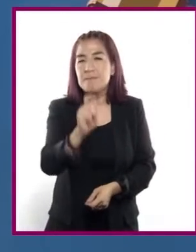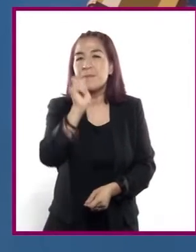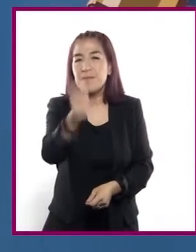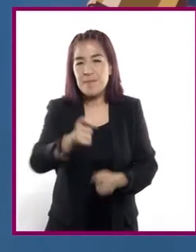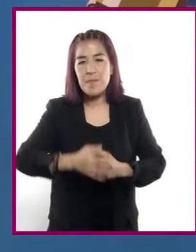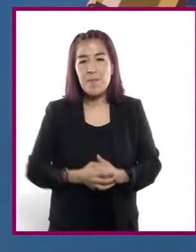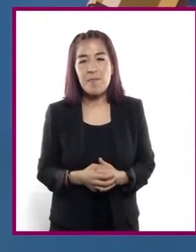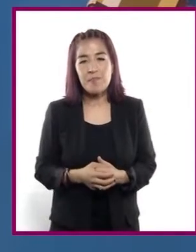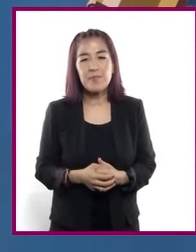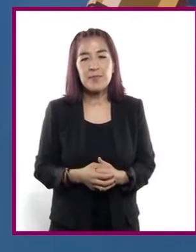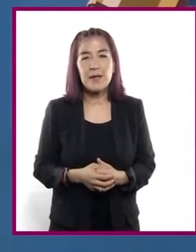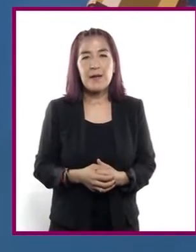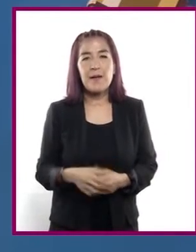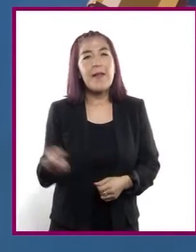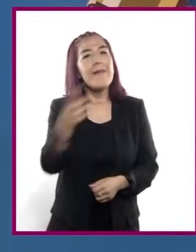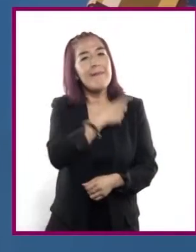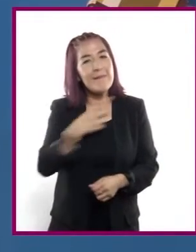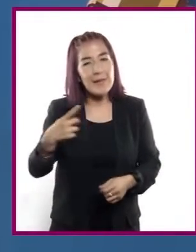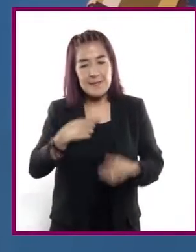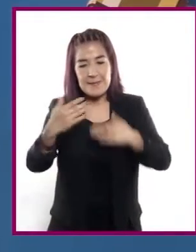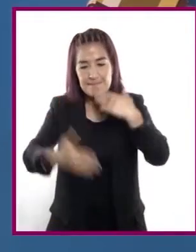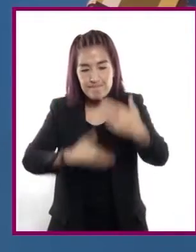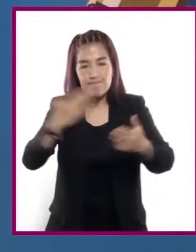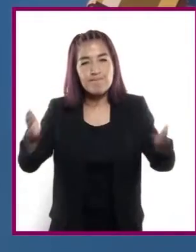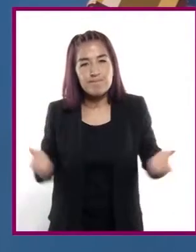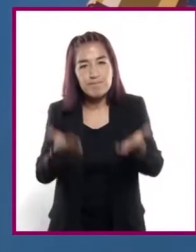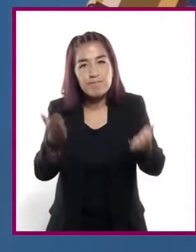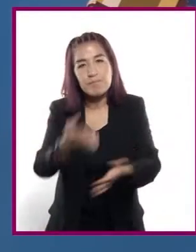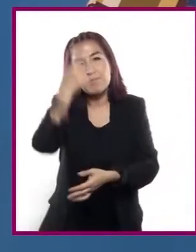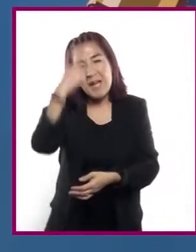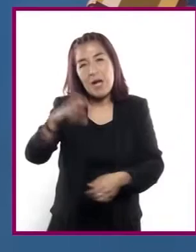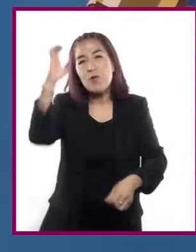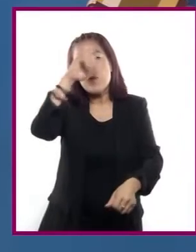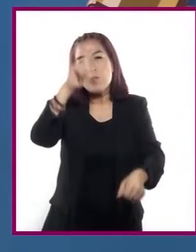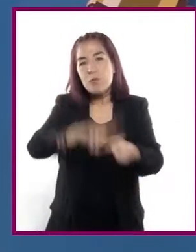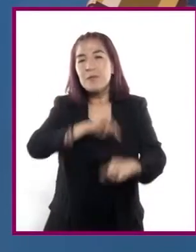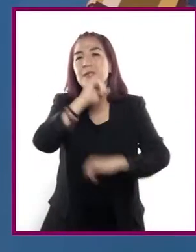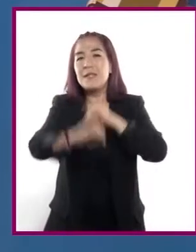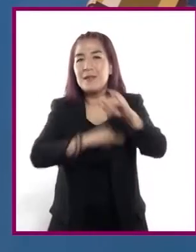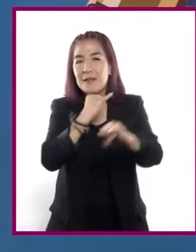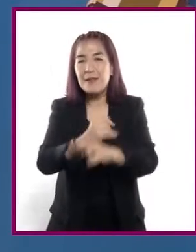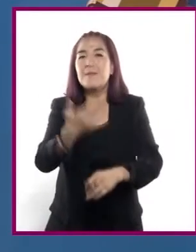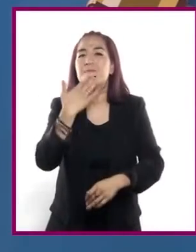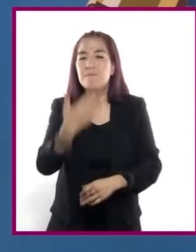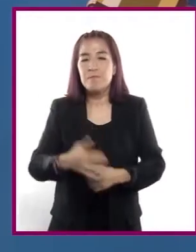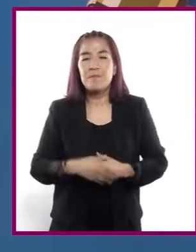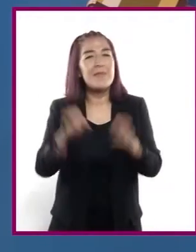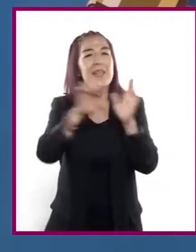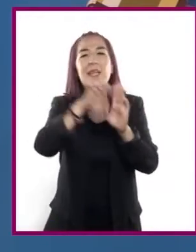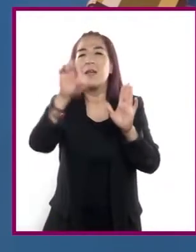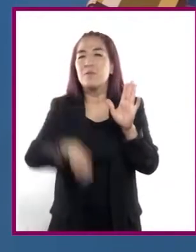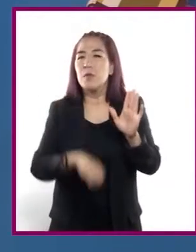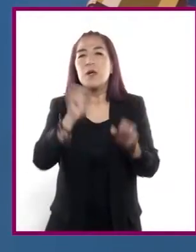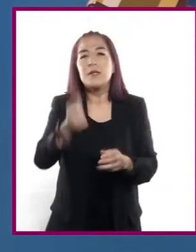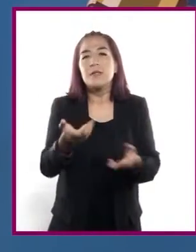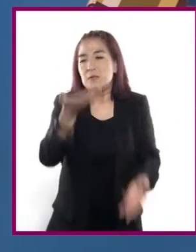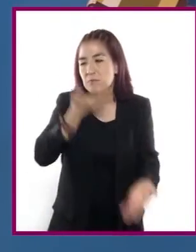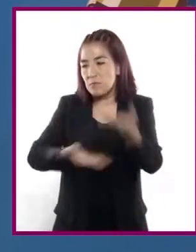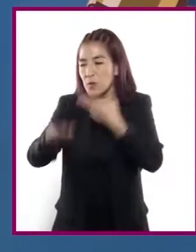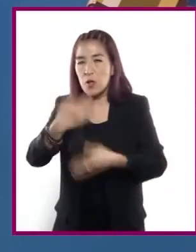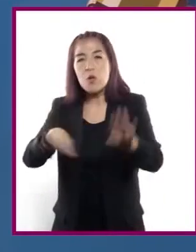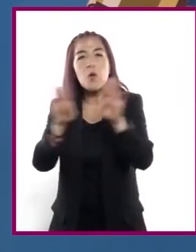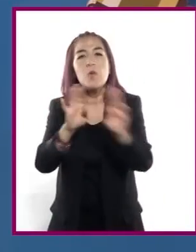ser impulsando procesos de interculturalidad, es decir, esta relación de